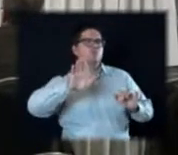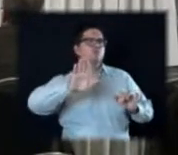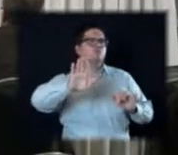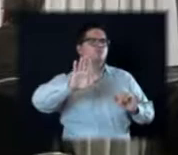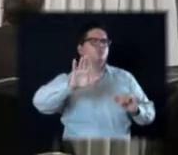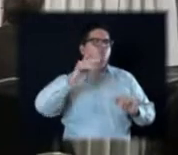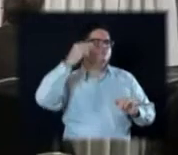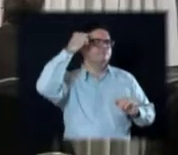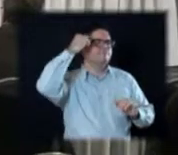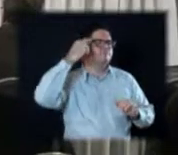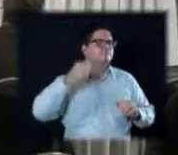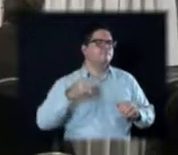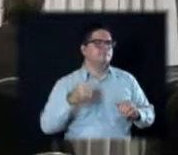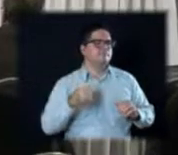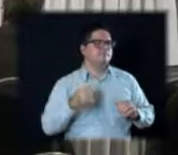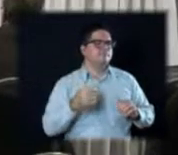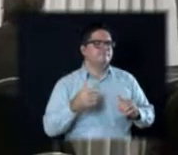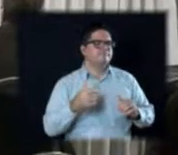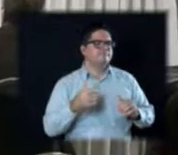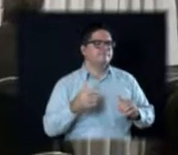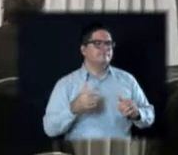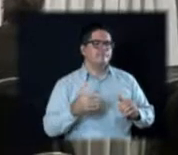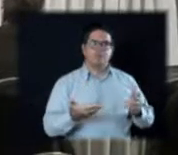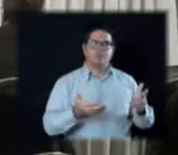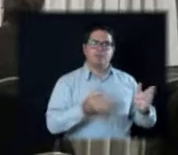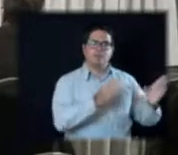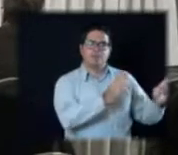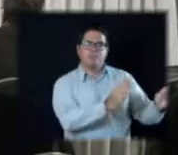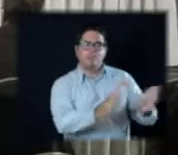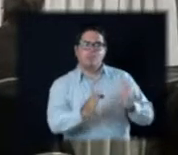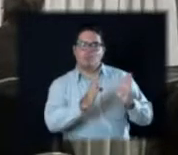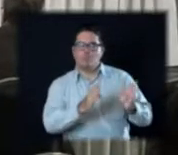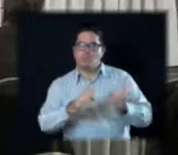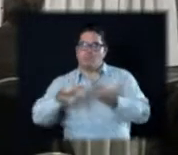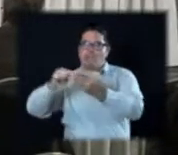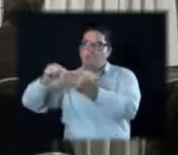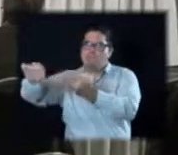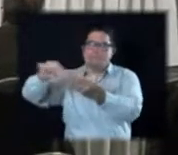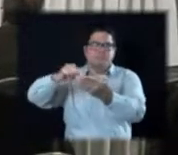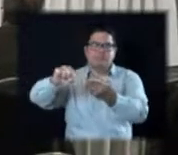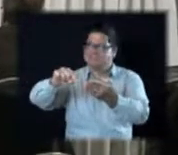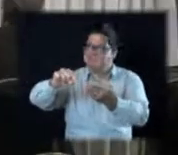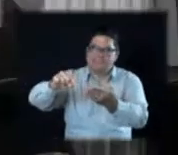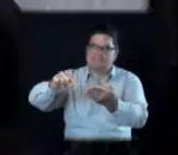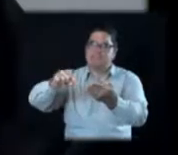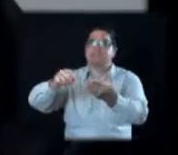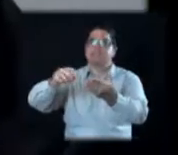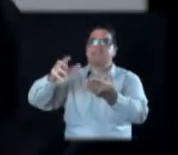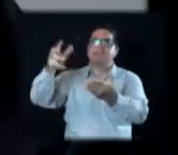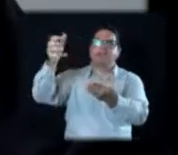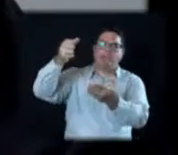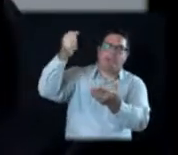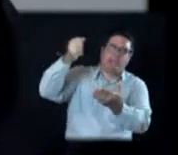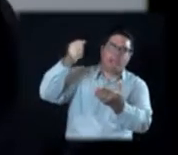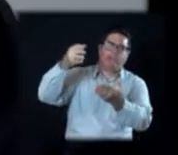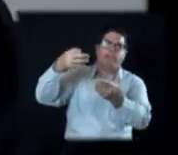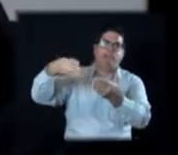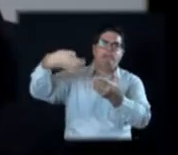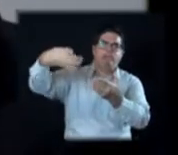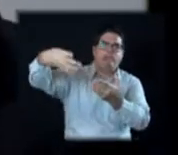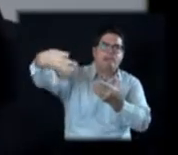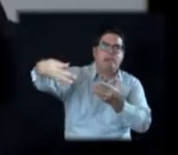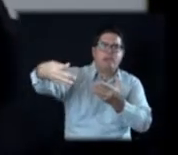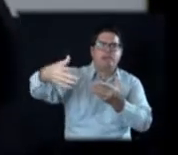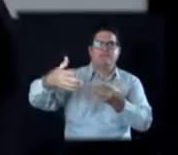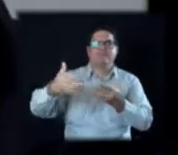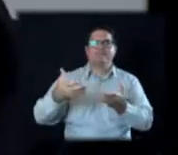¿Ustedes tienen una opinión? Si entendí el proceso en que no se pagan las facturas, se acaba el dinero y se empuja al próximo